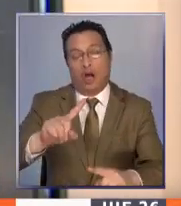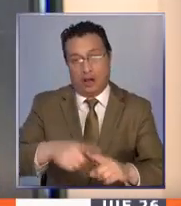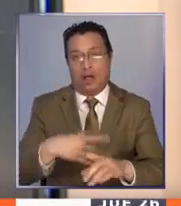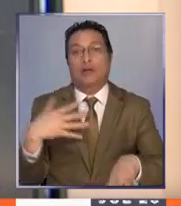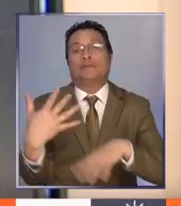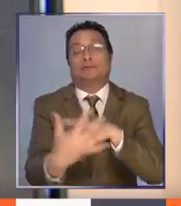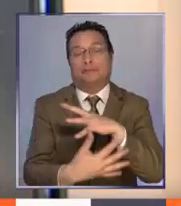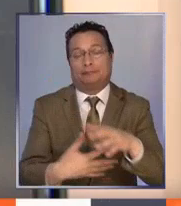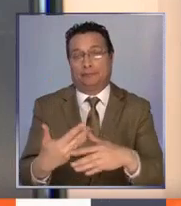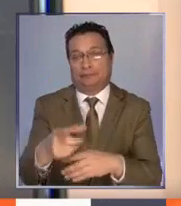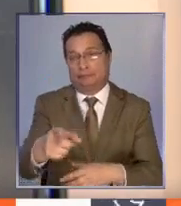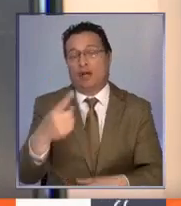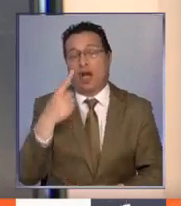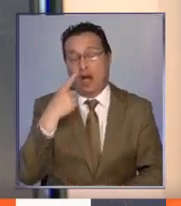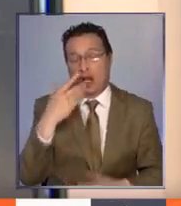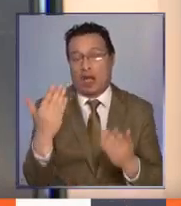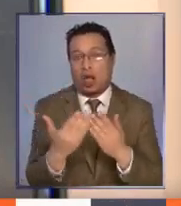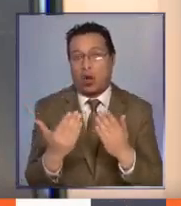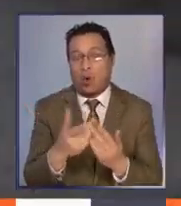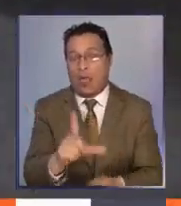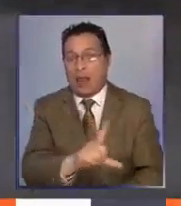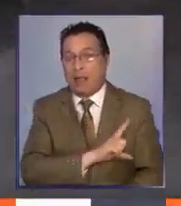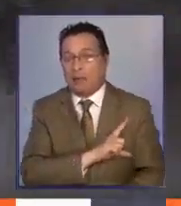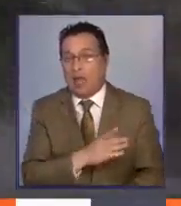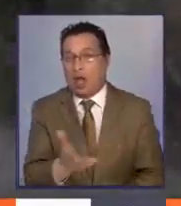ese emblemático establecimiento educacional.